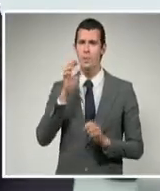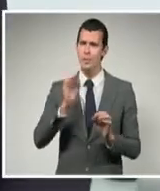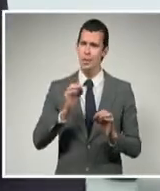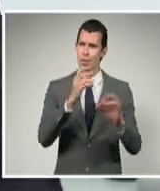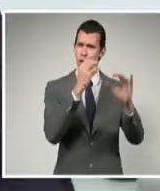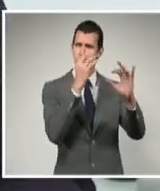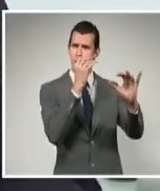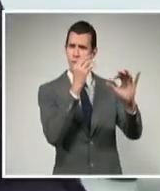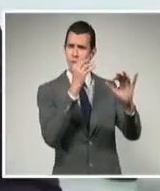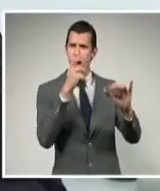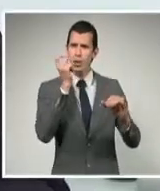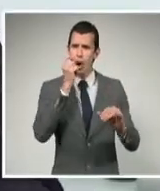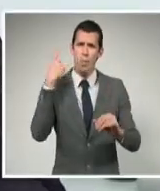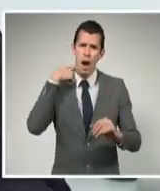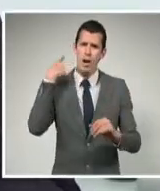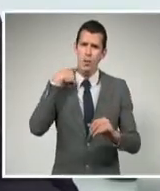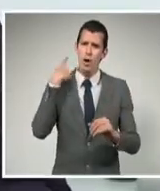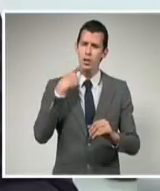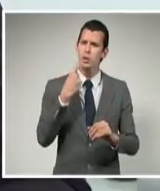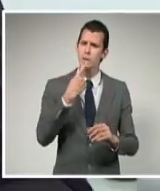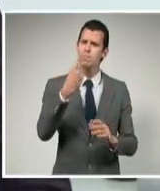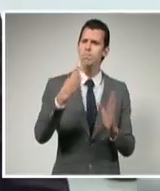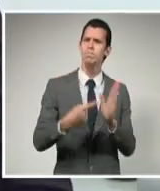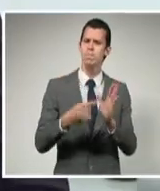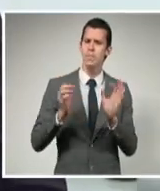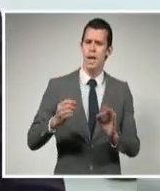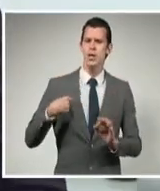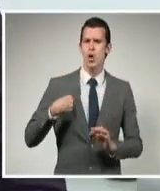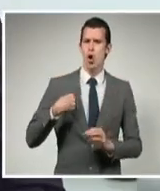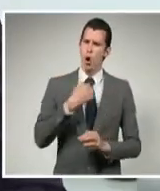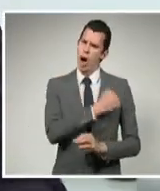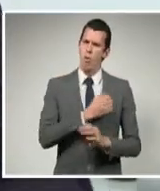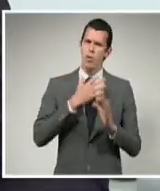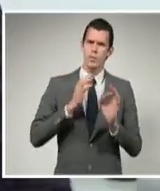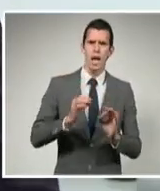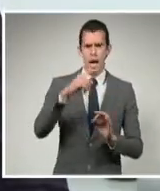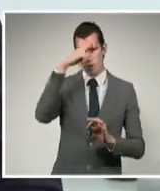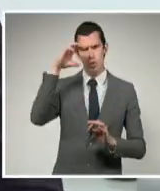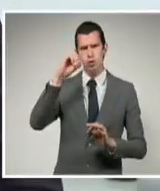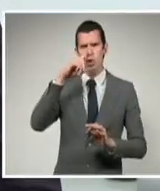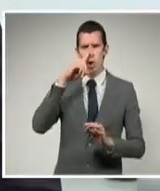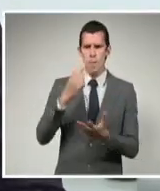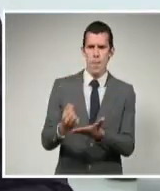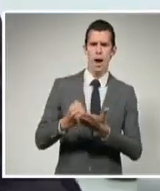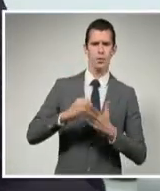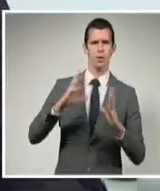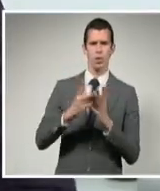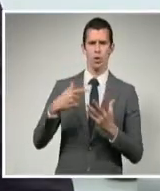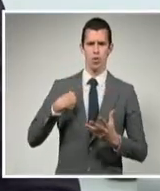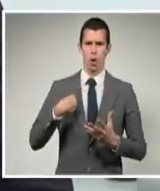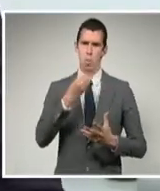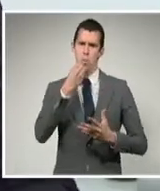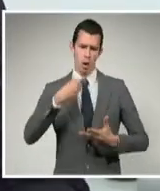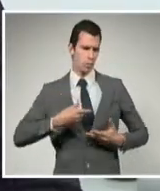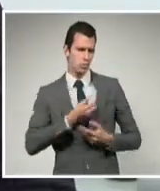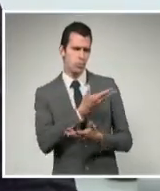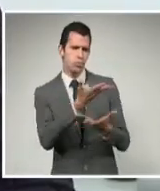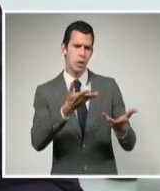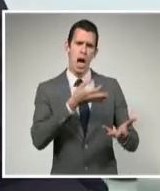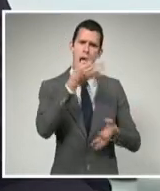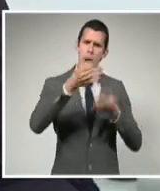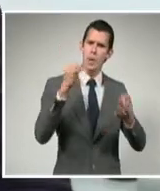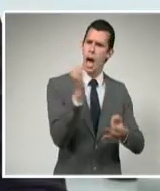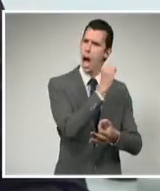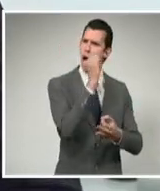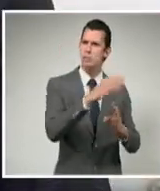género que me ha dado a mí, principalmente como artista, la posibilidad de llevar mi arte al mundo mediante mi voz, cantar